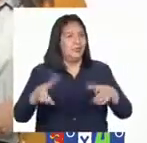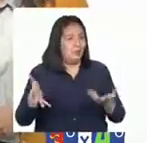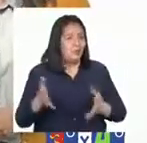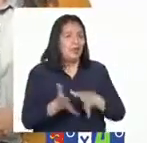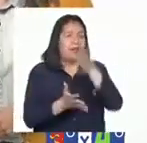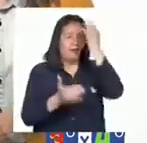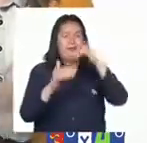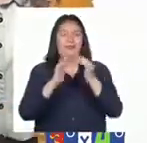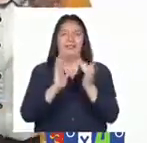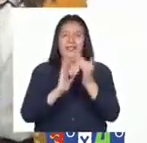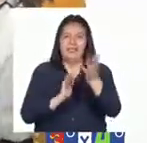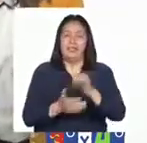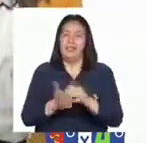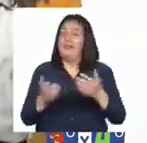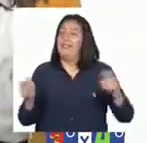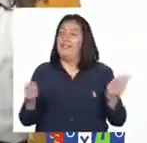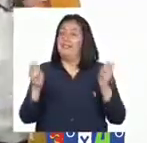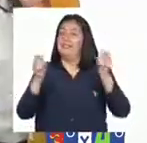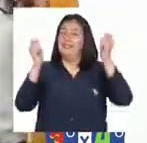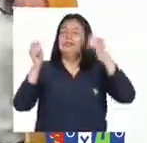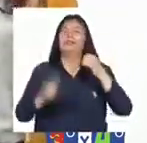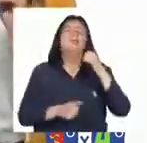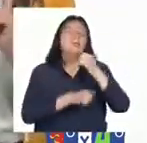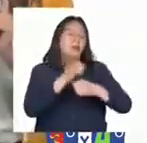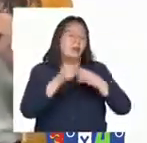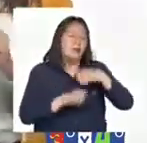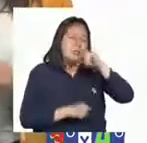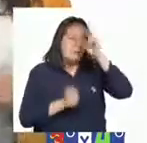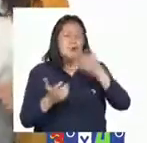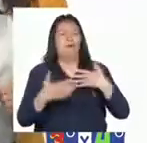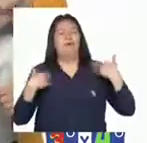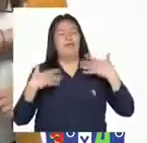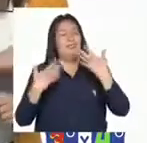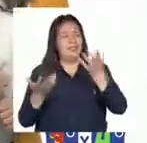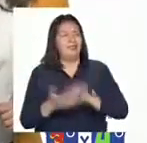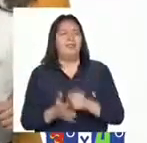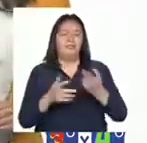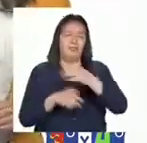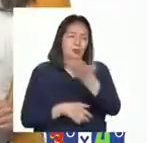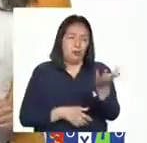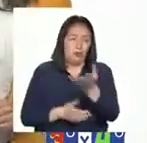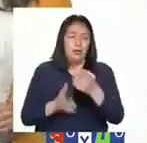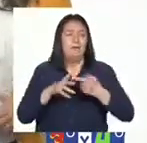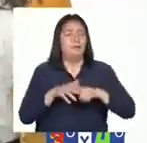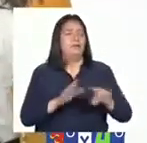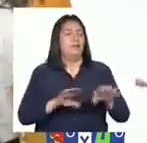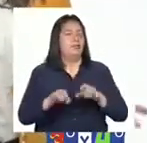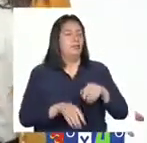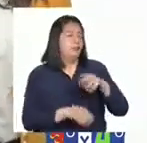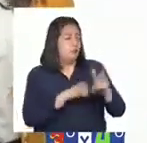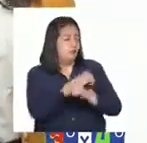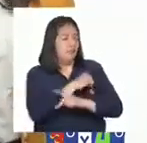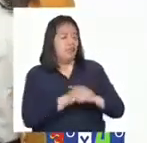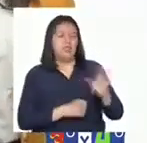siempre, Aprendo en Casa. Felices fiestas patrias a todas y todos. Comencemos a construir un país mejor en